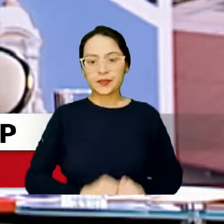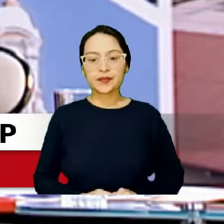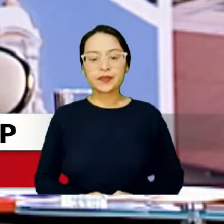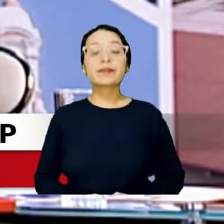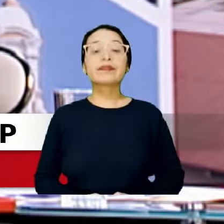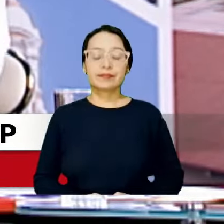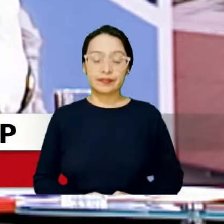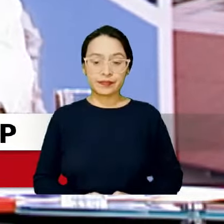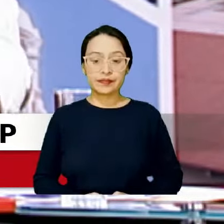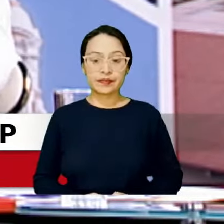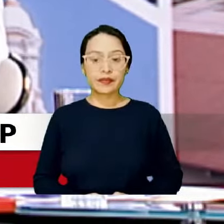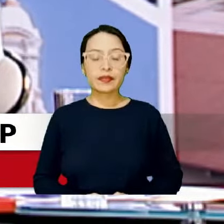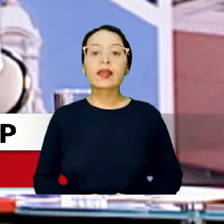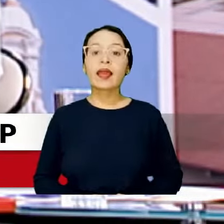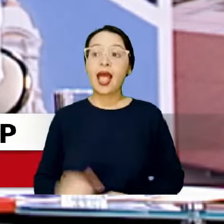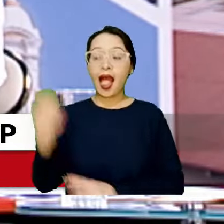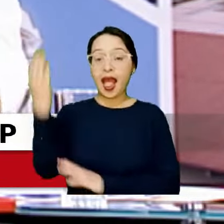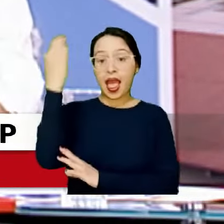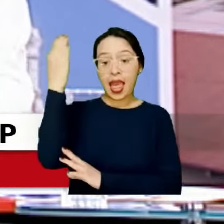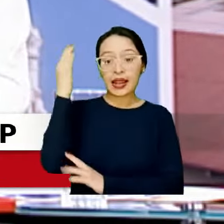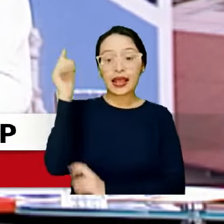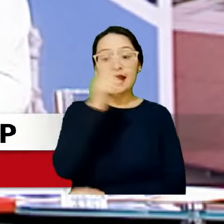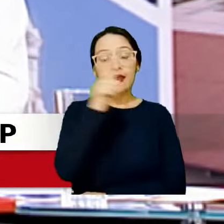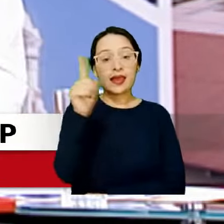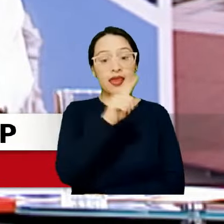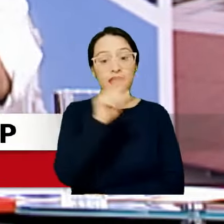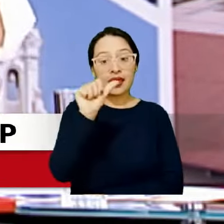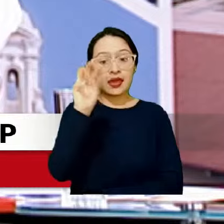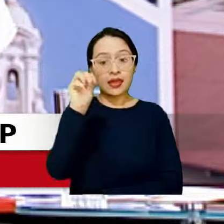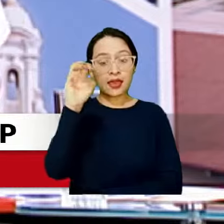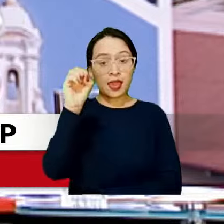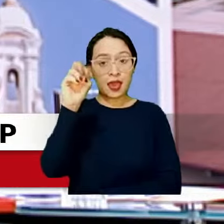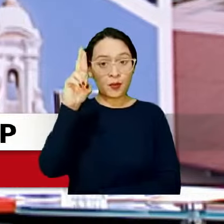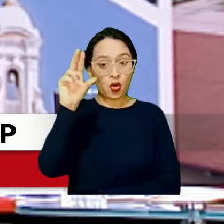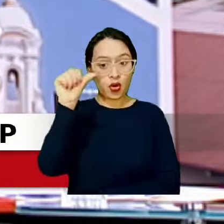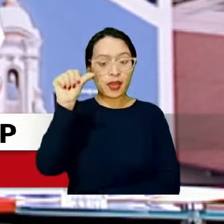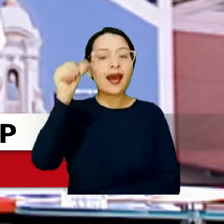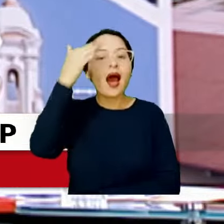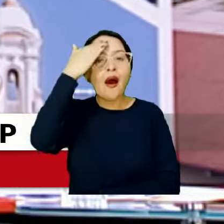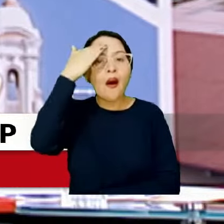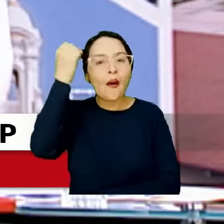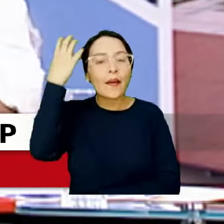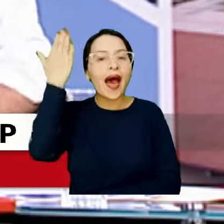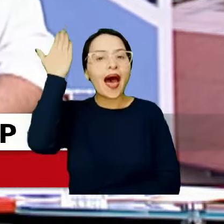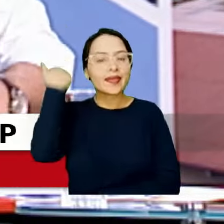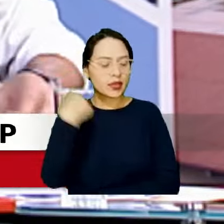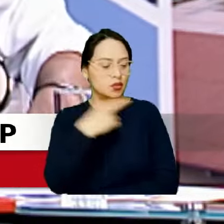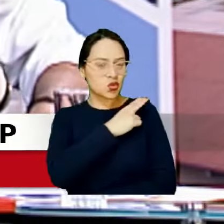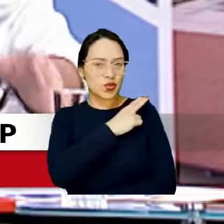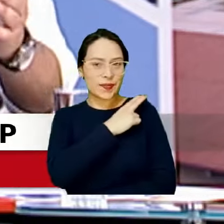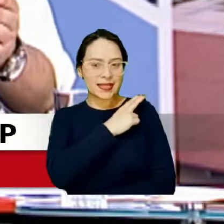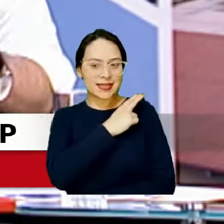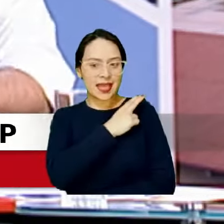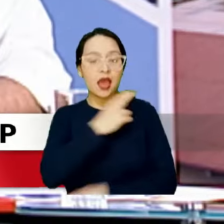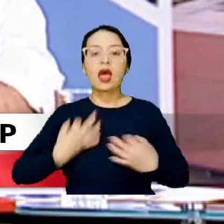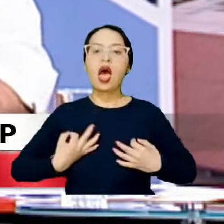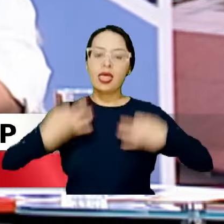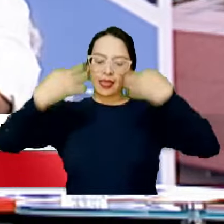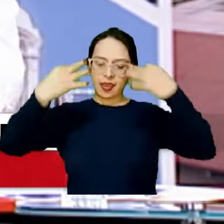se ha olvidado y ha faltado a la clase de ética que nos enseñaban en la universidad y sobre todo en la casa. Se ha saltado a la clase de ética y de